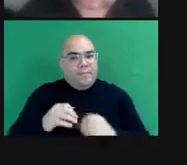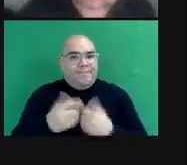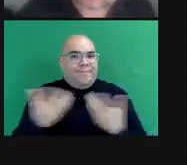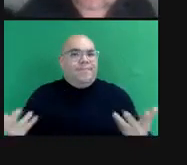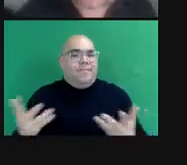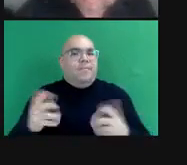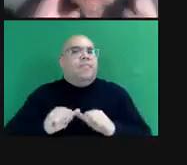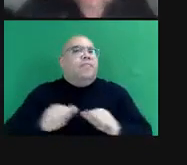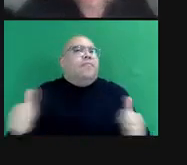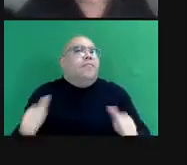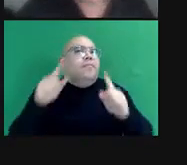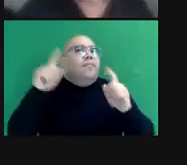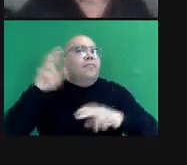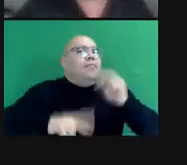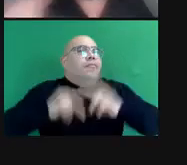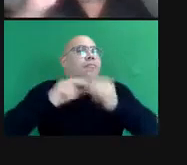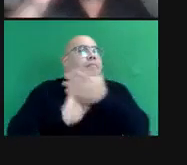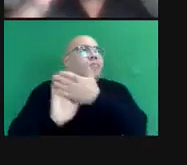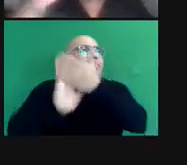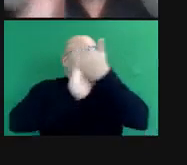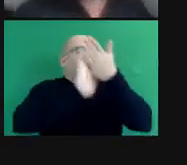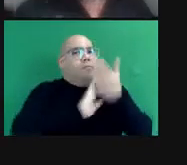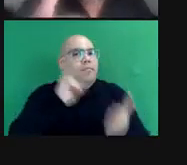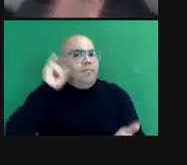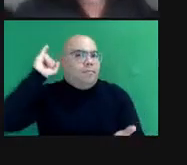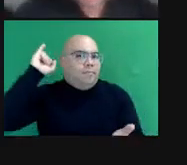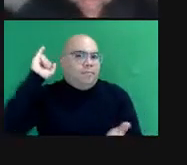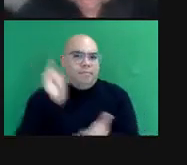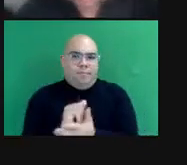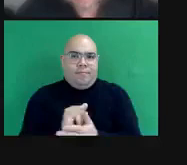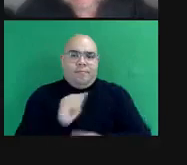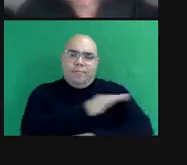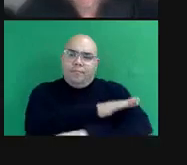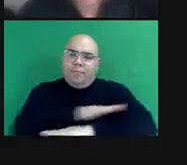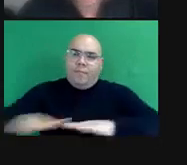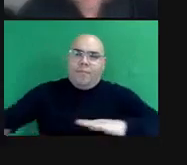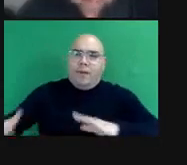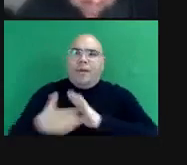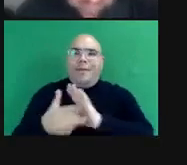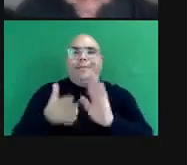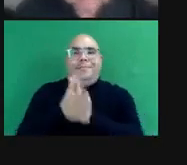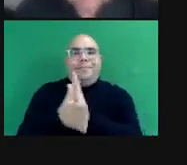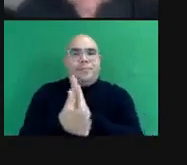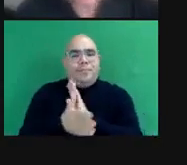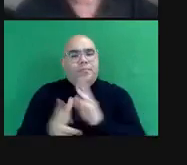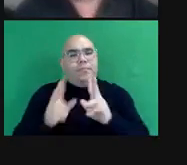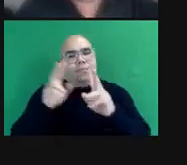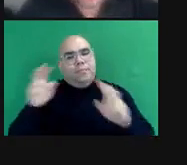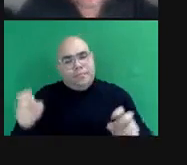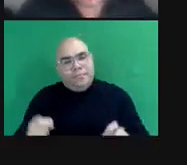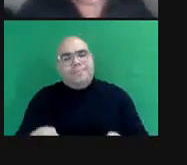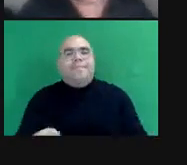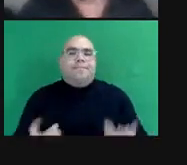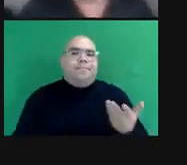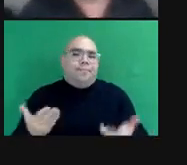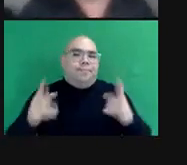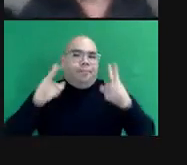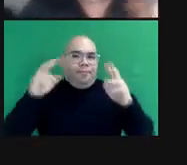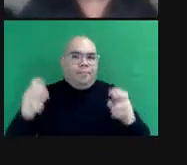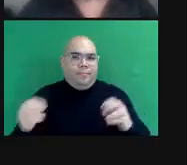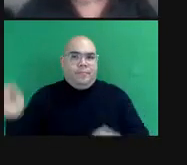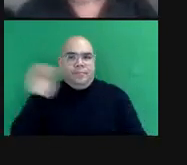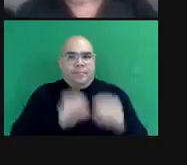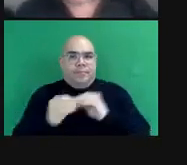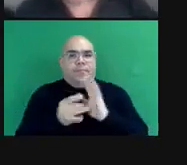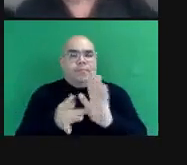conseguía? Eso está en la misma superficie. Cómo el reverso, el transversal de la edificación, sí era